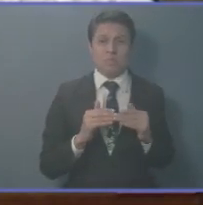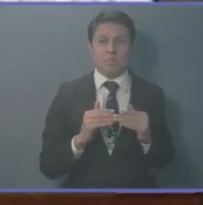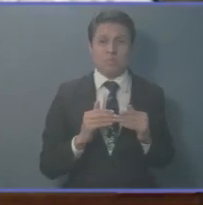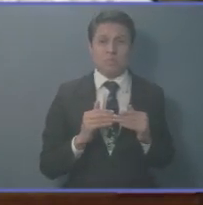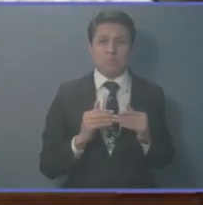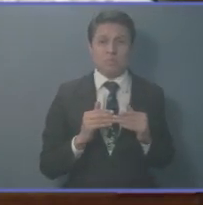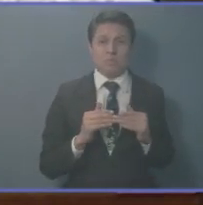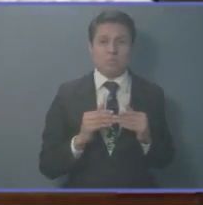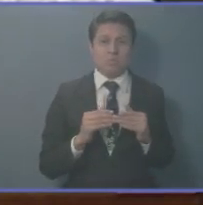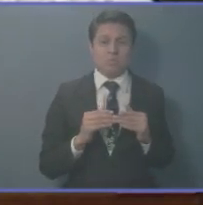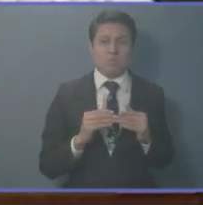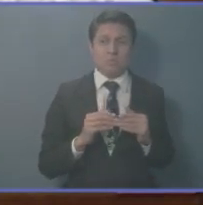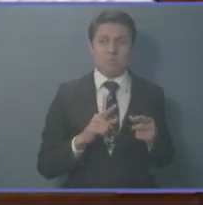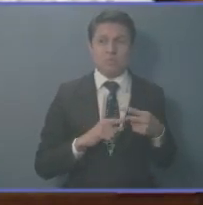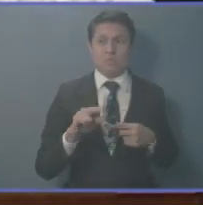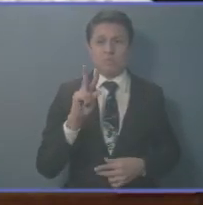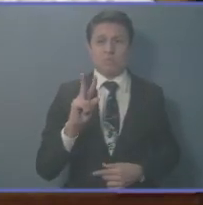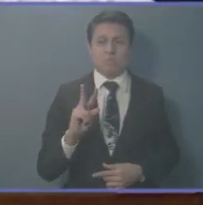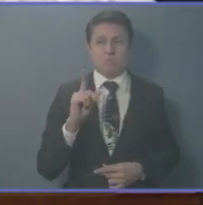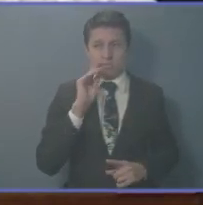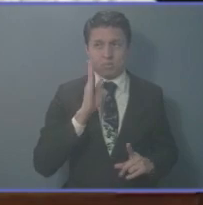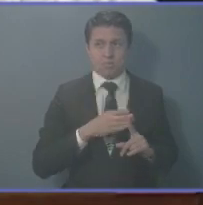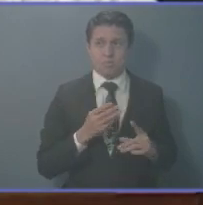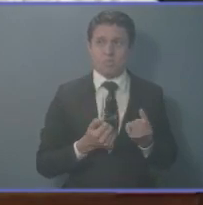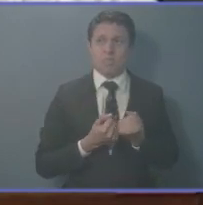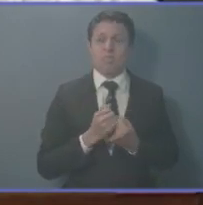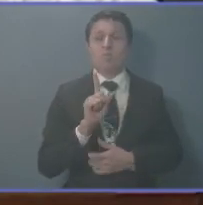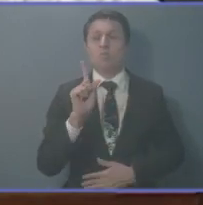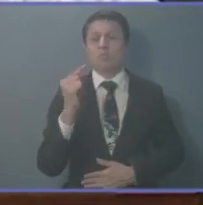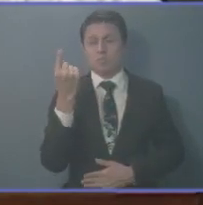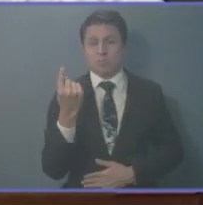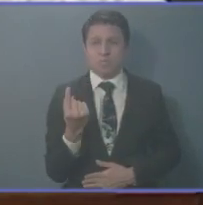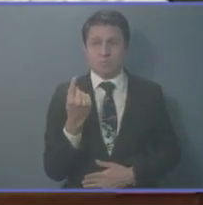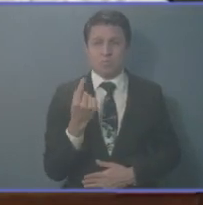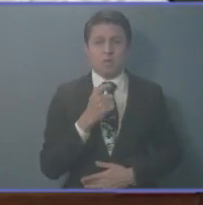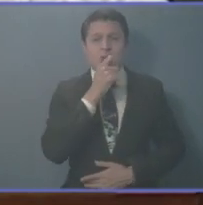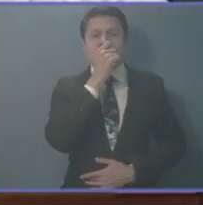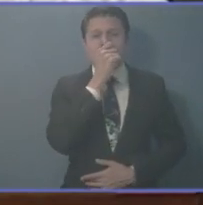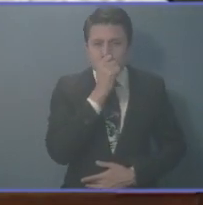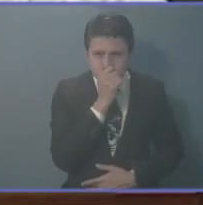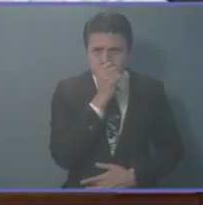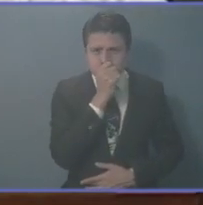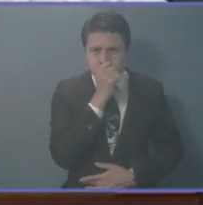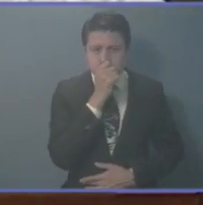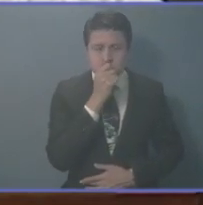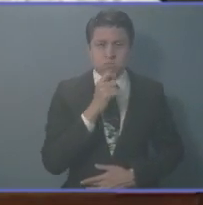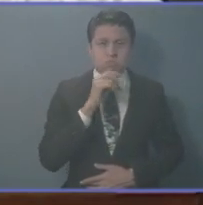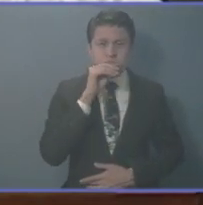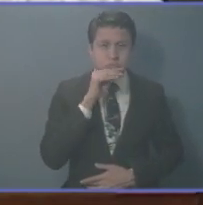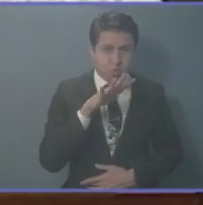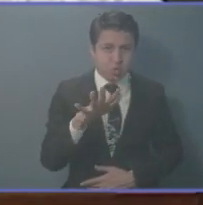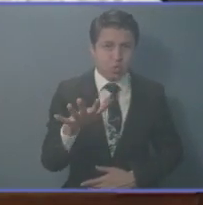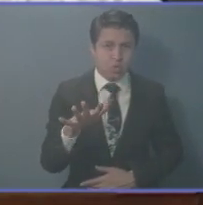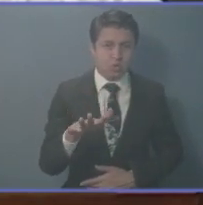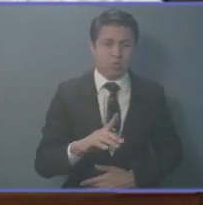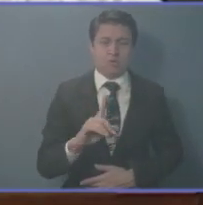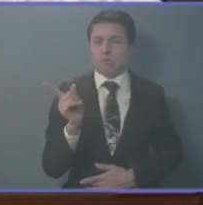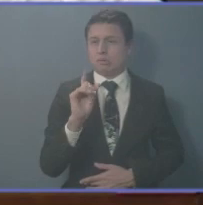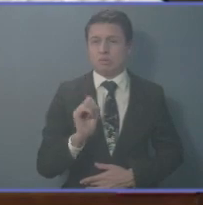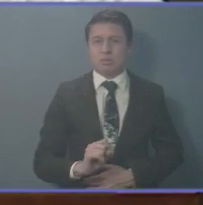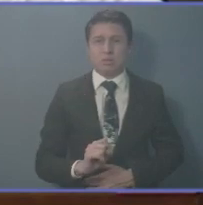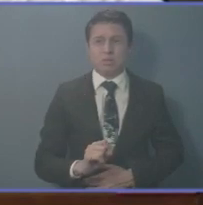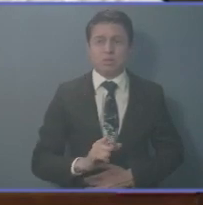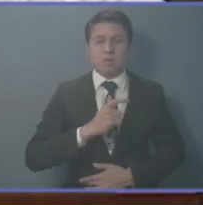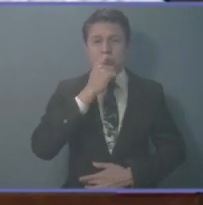ageuxia. 2. Orientar que si una persona estornuda debe cubrirse la boca y nariz con cara interna de antebrazo